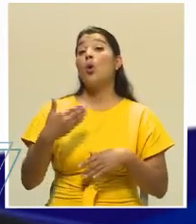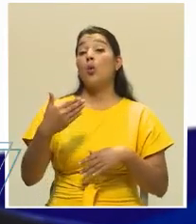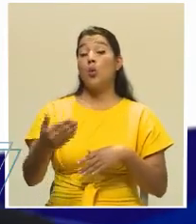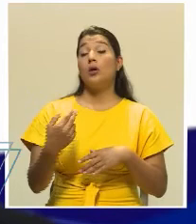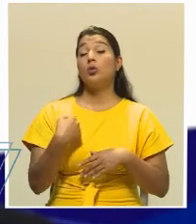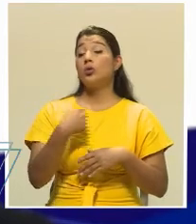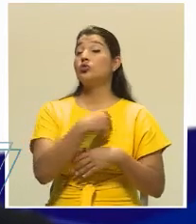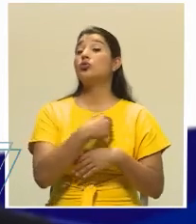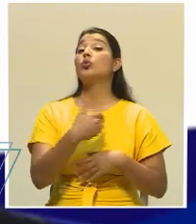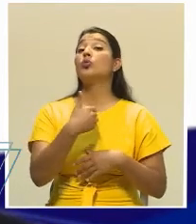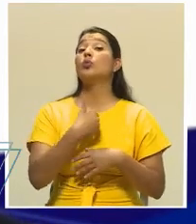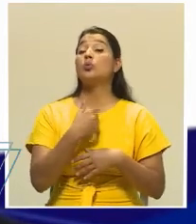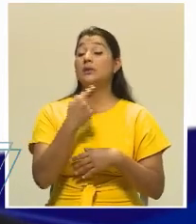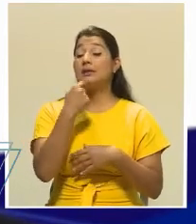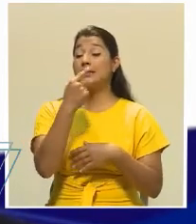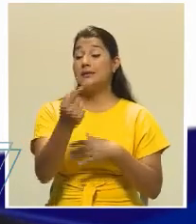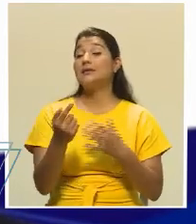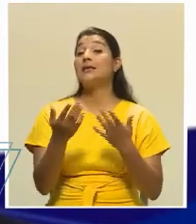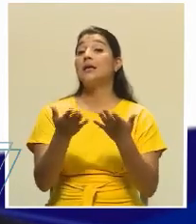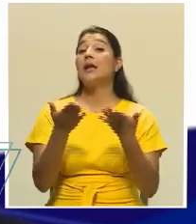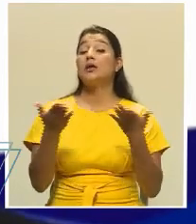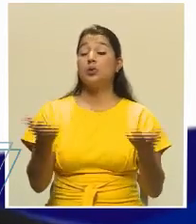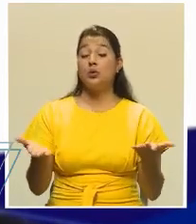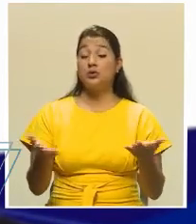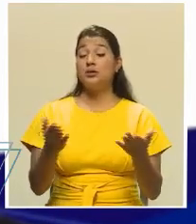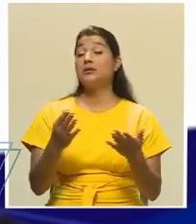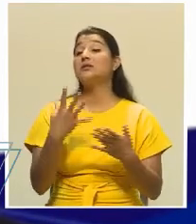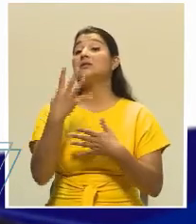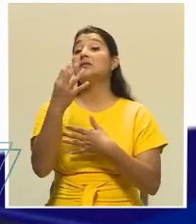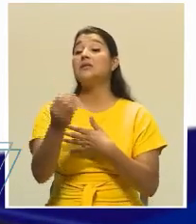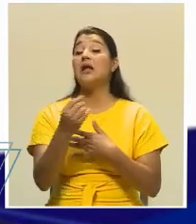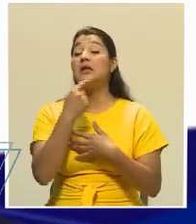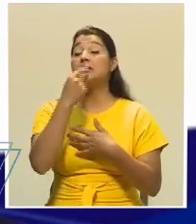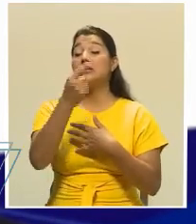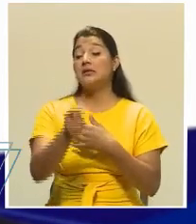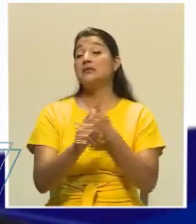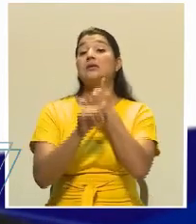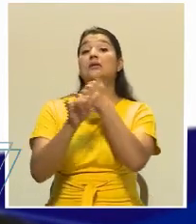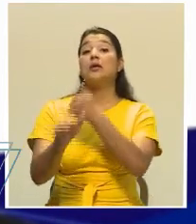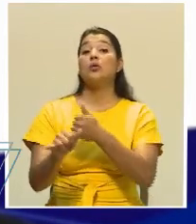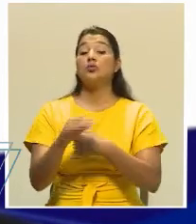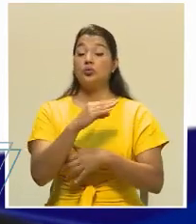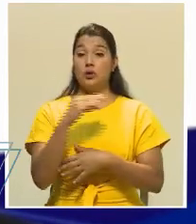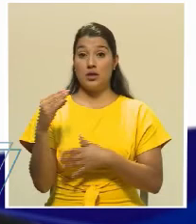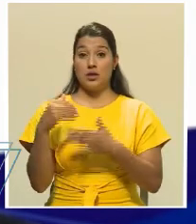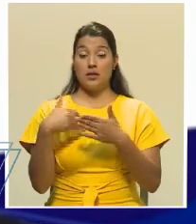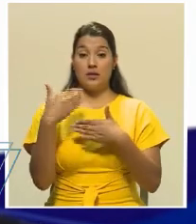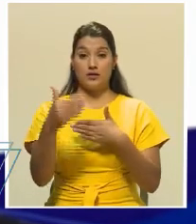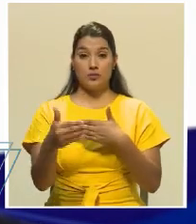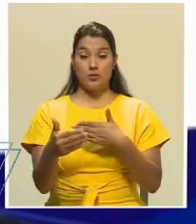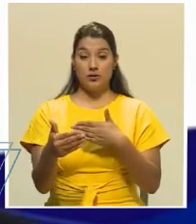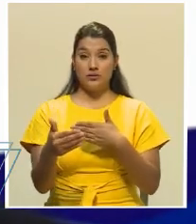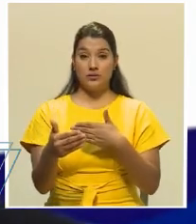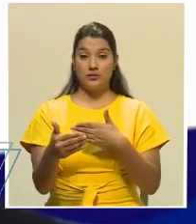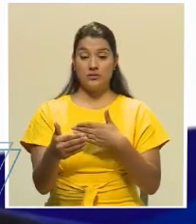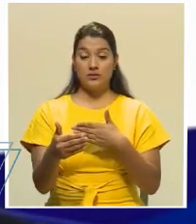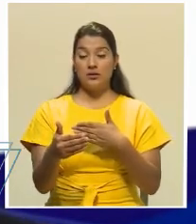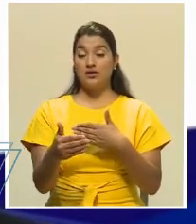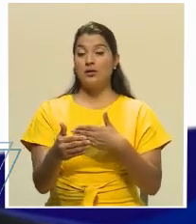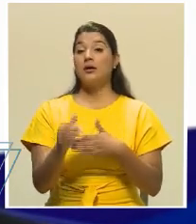que decir las cosas, se sale, se dice, se denuncia, y luego